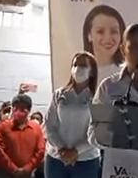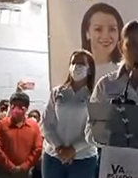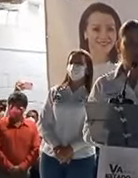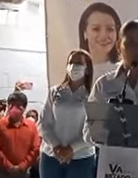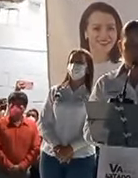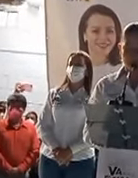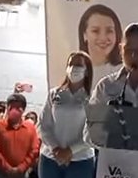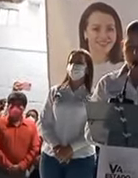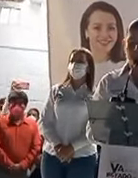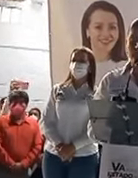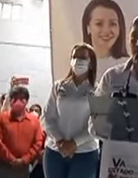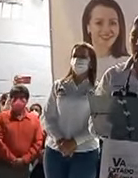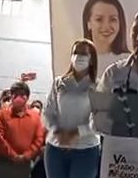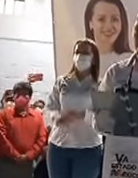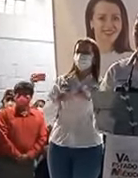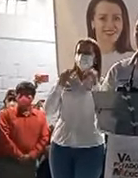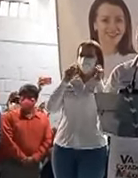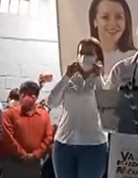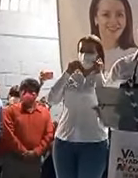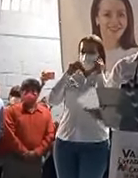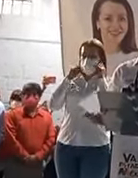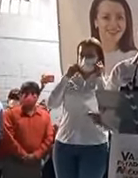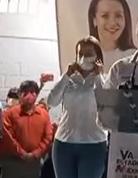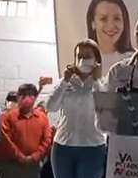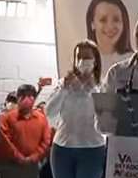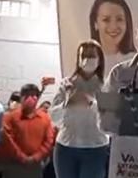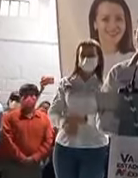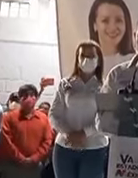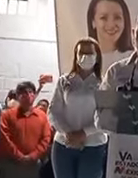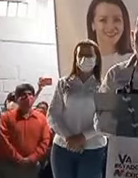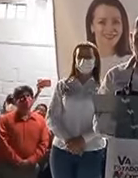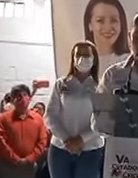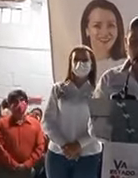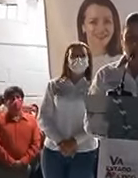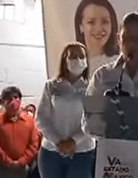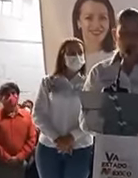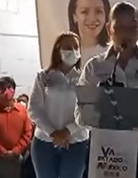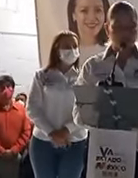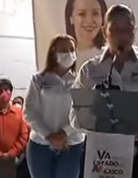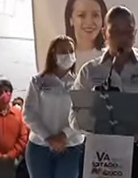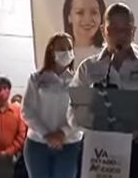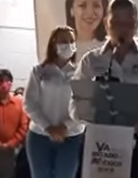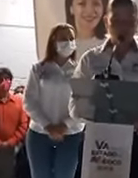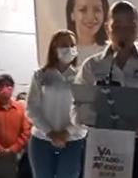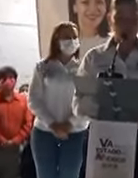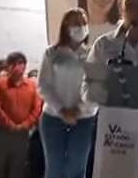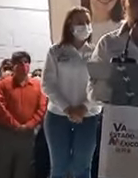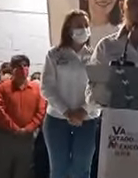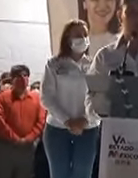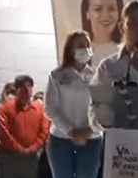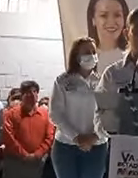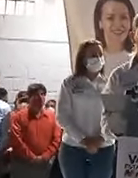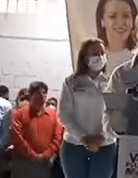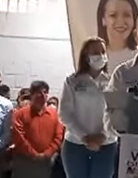cada semana, cada día, cada hora, cada minuto. Vayamos todos a